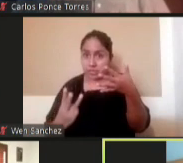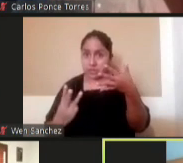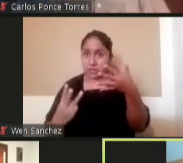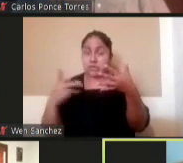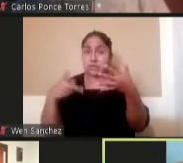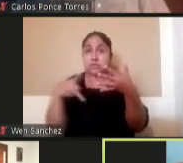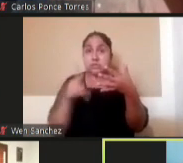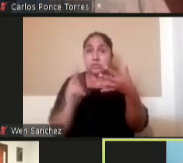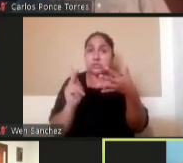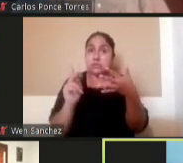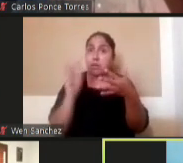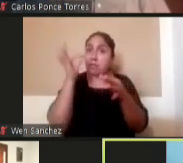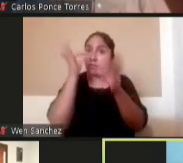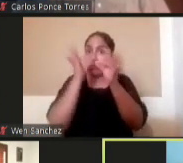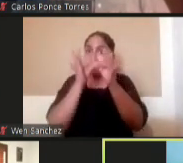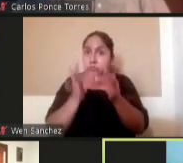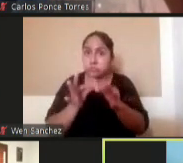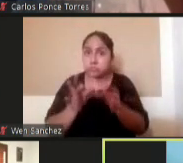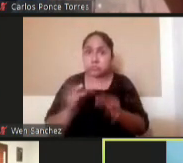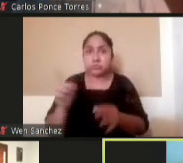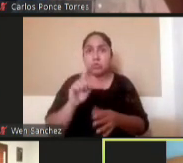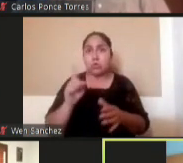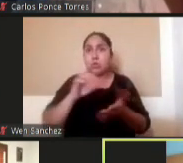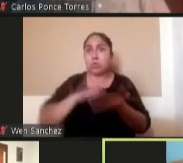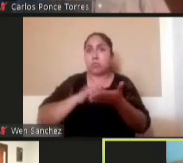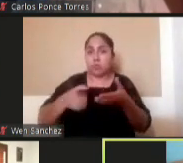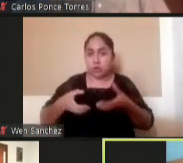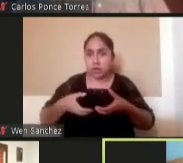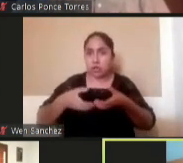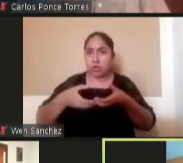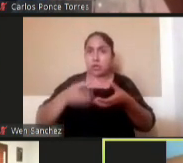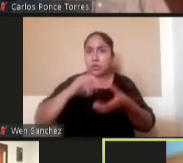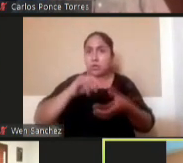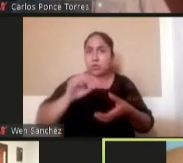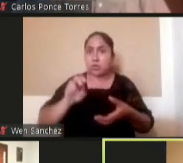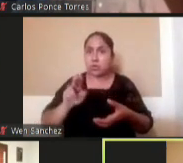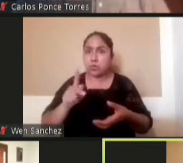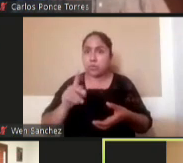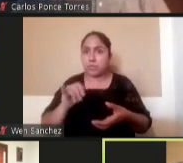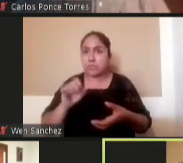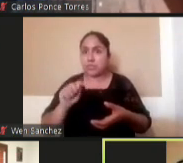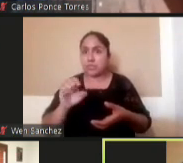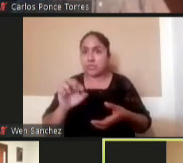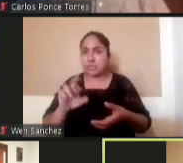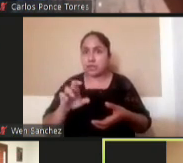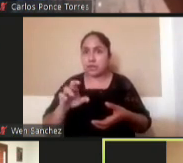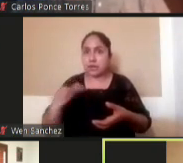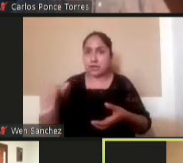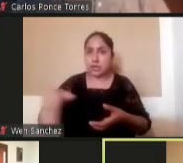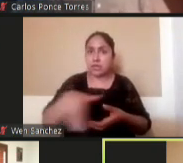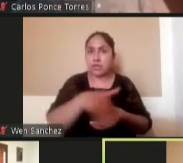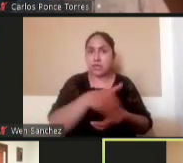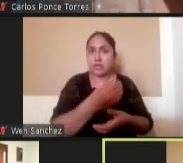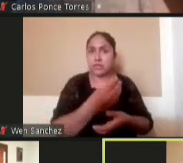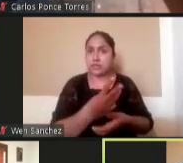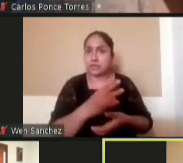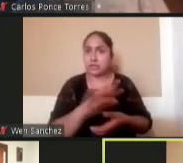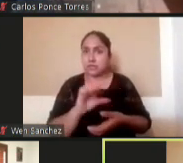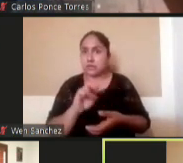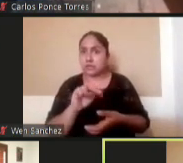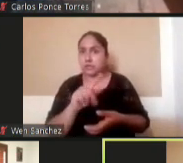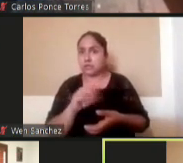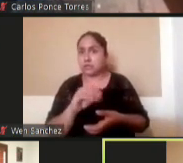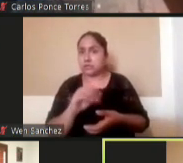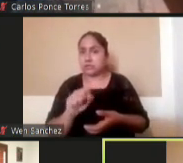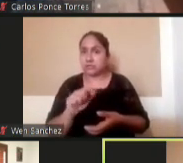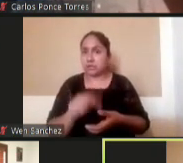de Valle del Sol, Júpiter y Tres Cantos y otros fraccionamientos aledaños. Sin embargo, no solo es la frecuencia,